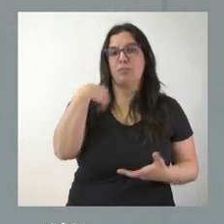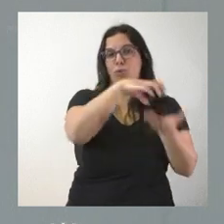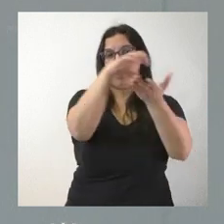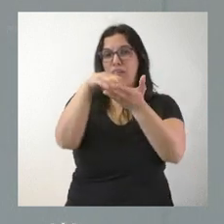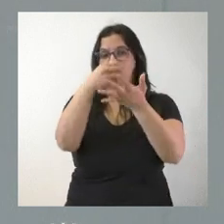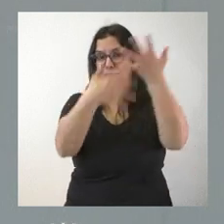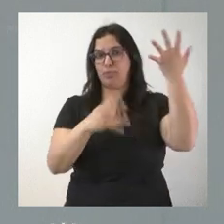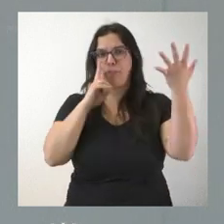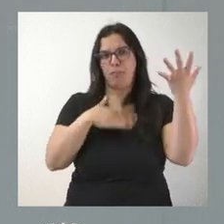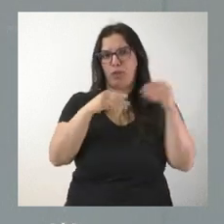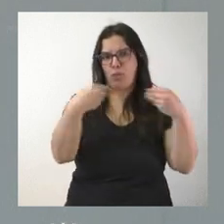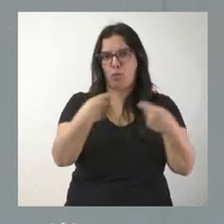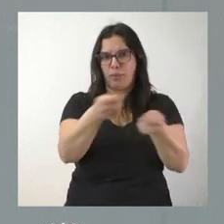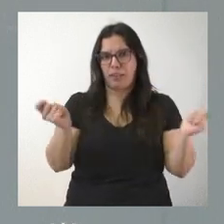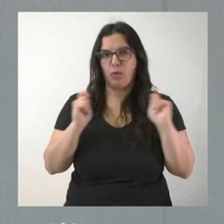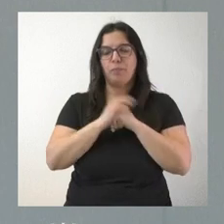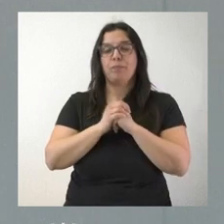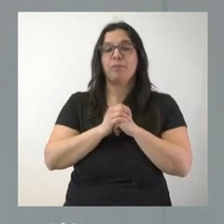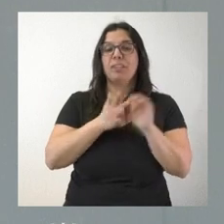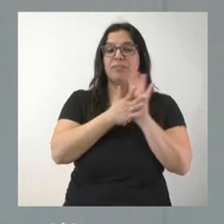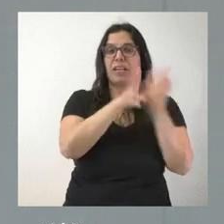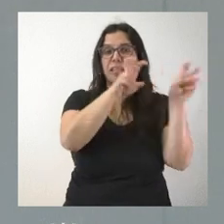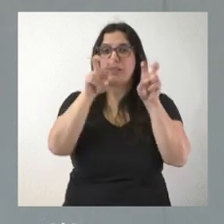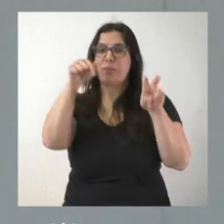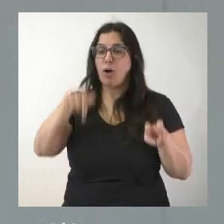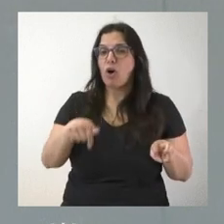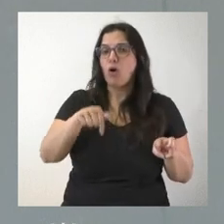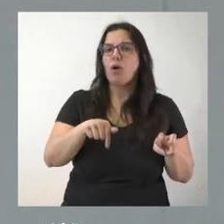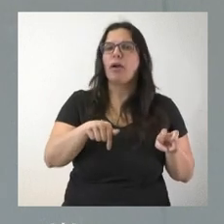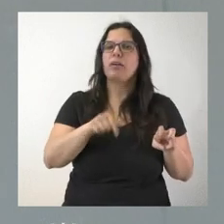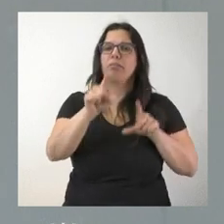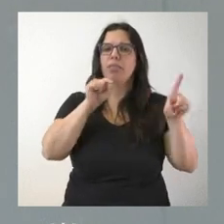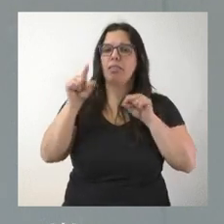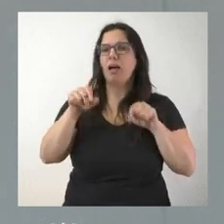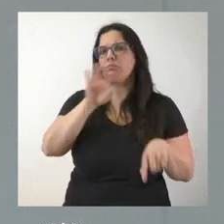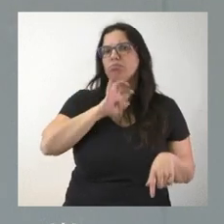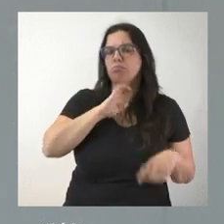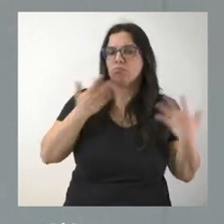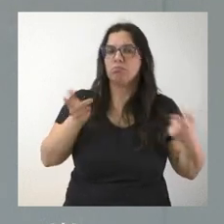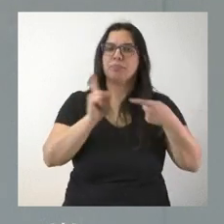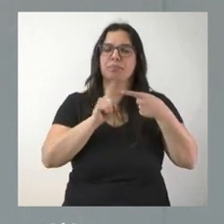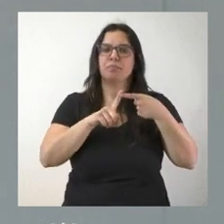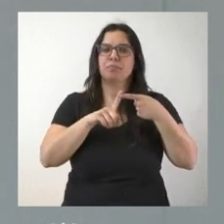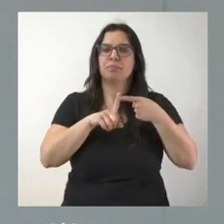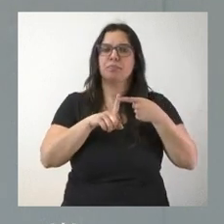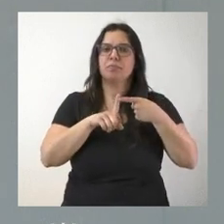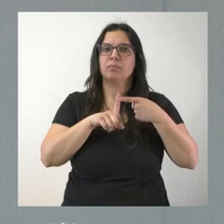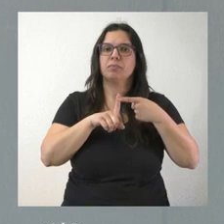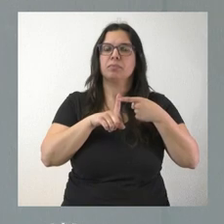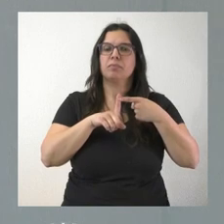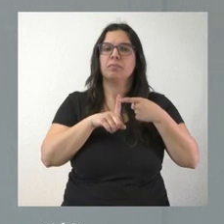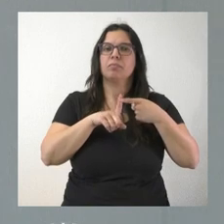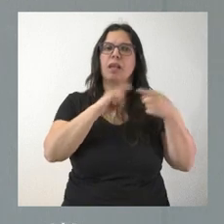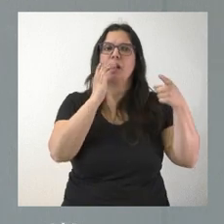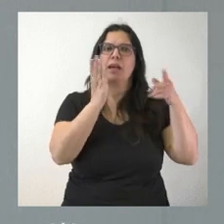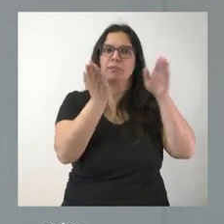disposición como ven ustedes señalamos varios aspectos hoy de interés por un lado una serie de expedientes que